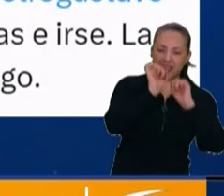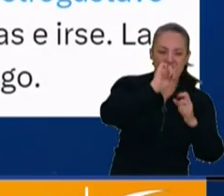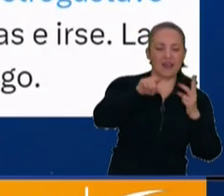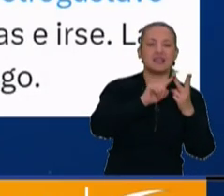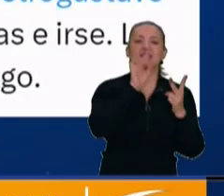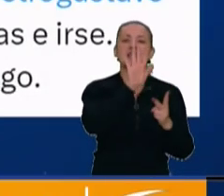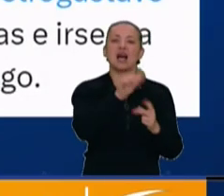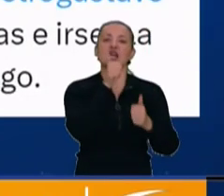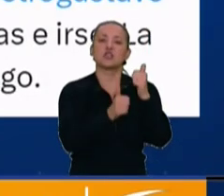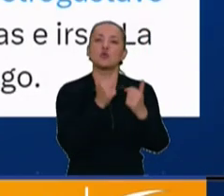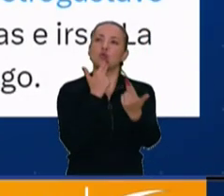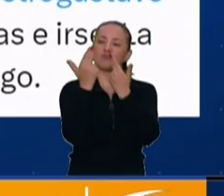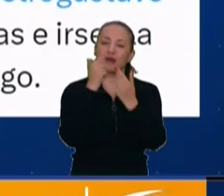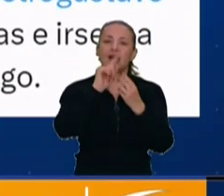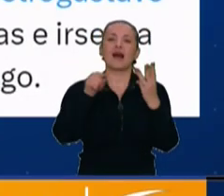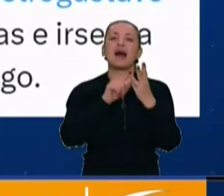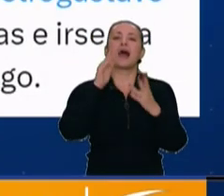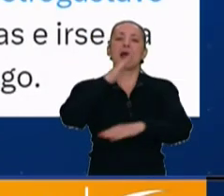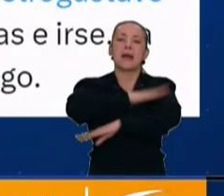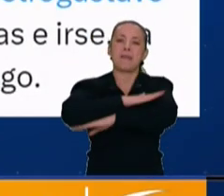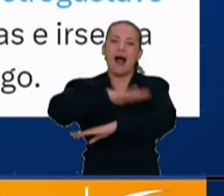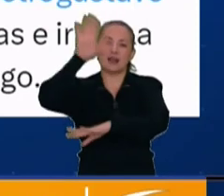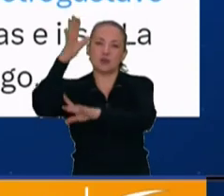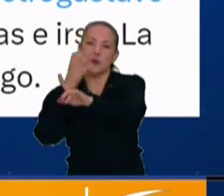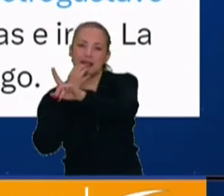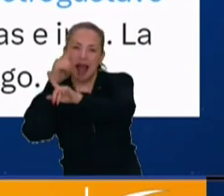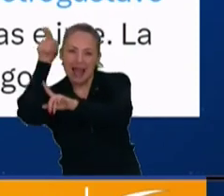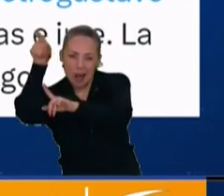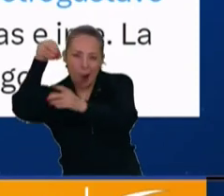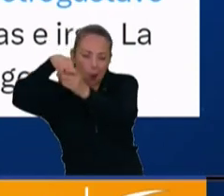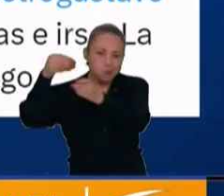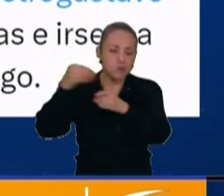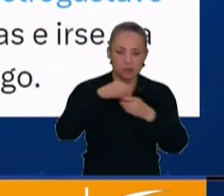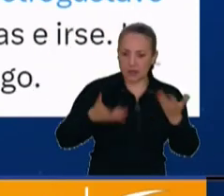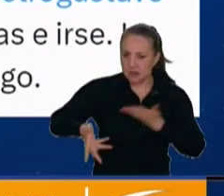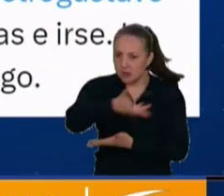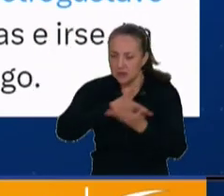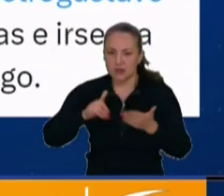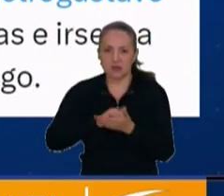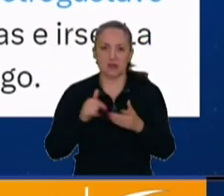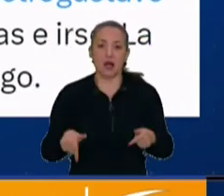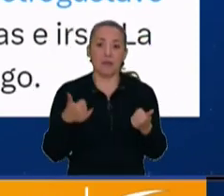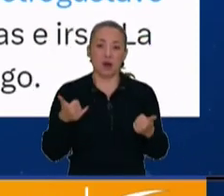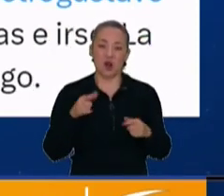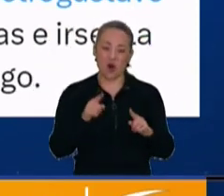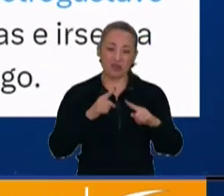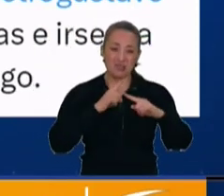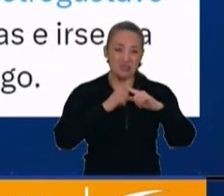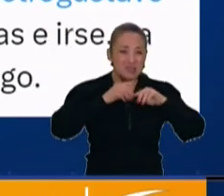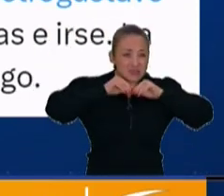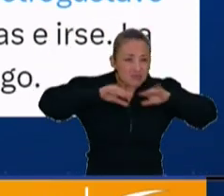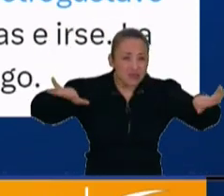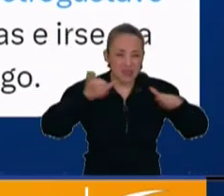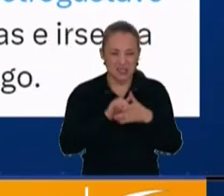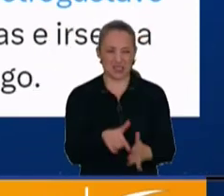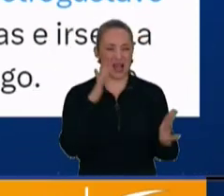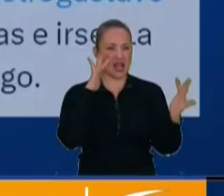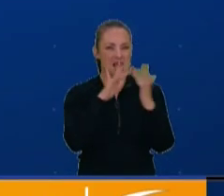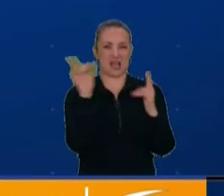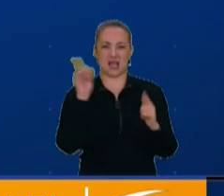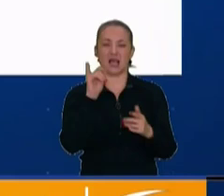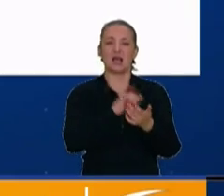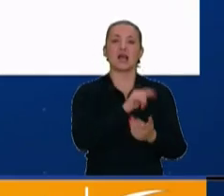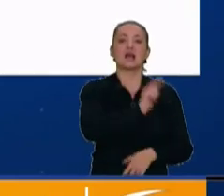Cancillería, la Embajada de Colombia en Israel. Bueno, el uso de redes sociales, dice él, no es bueno. El canciller, por un lado,